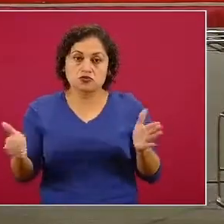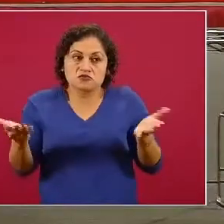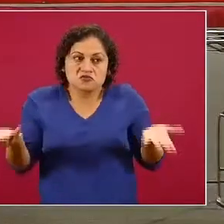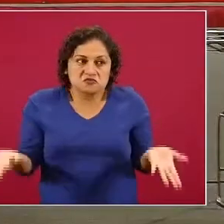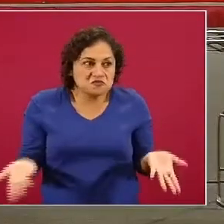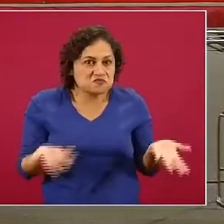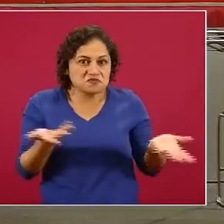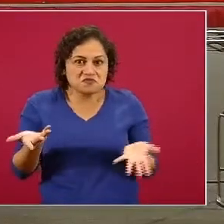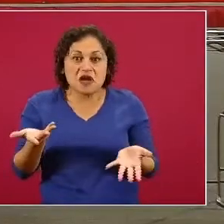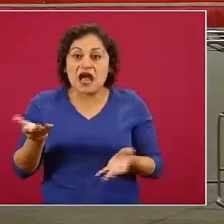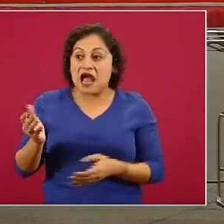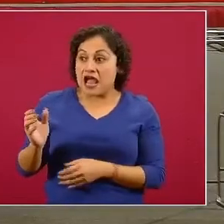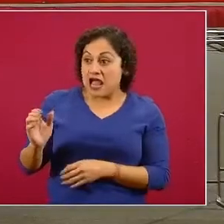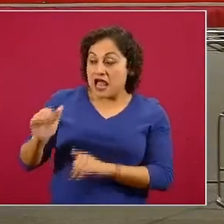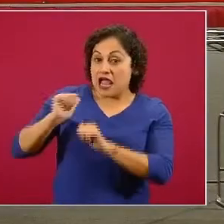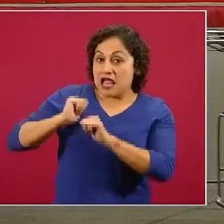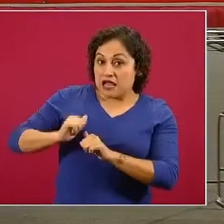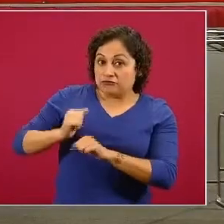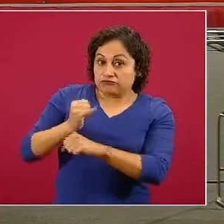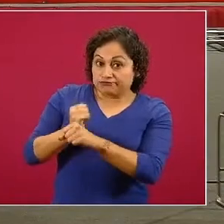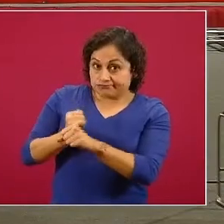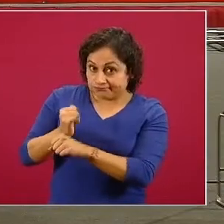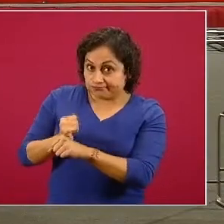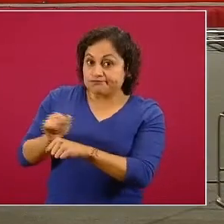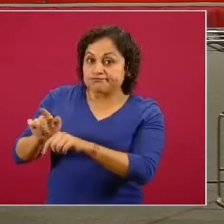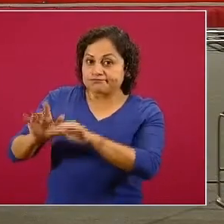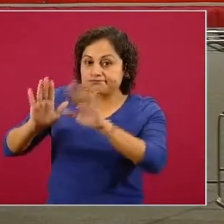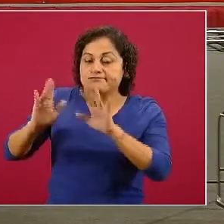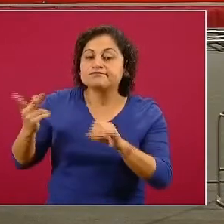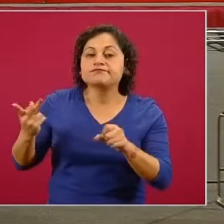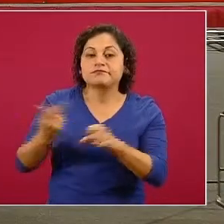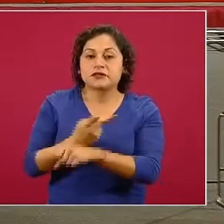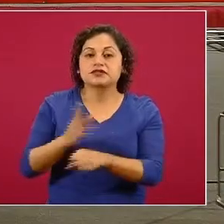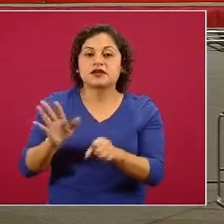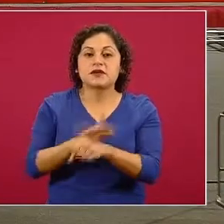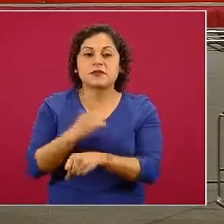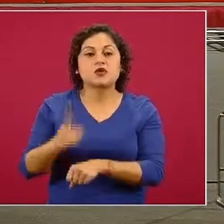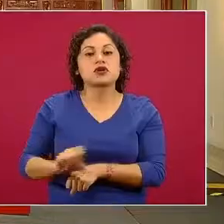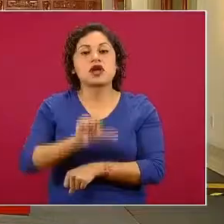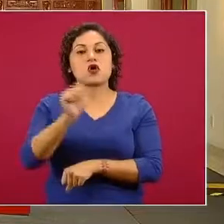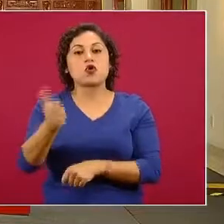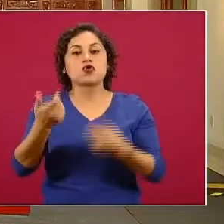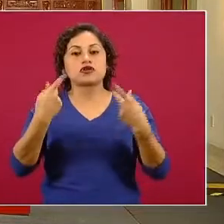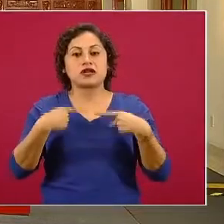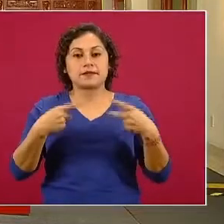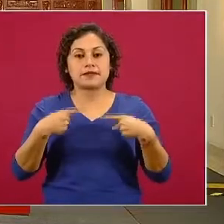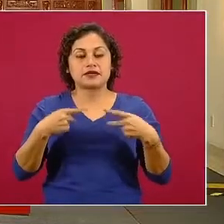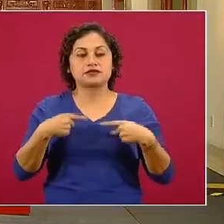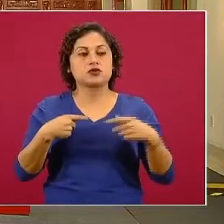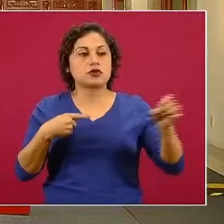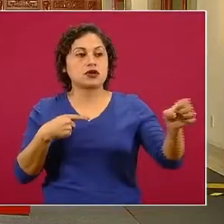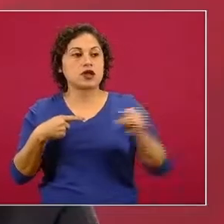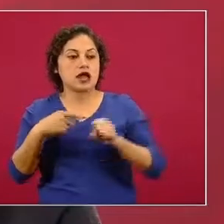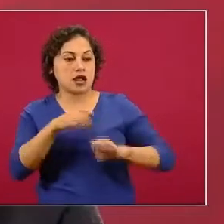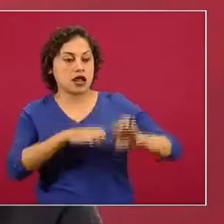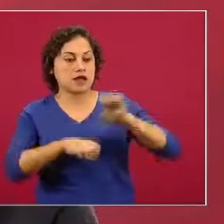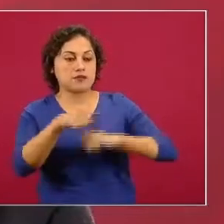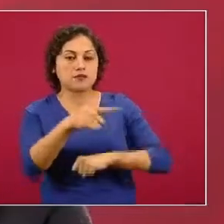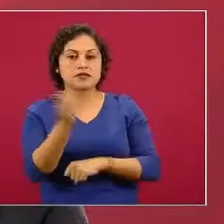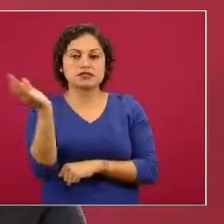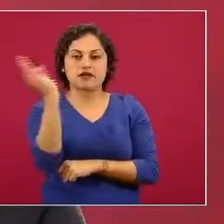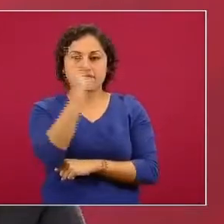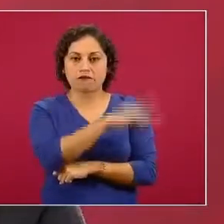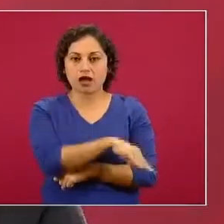la función pública, en el gobierno previo se puso a un intermediario que resultó ser una compañía fraudulenta que